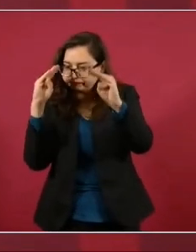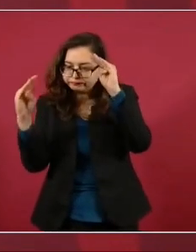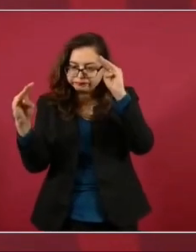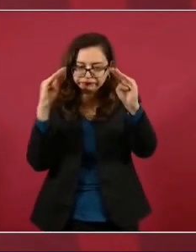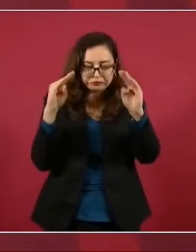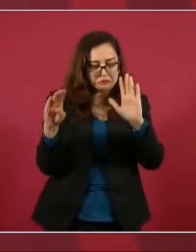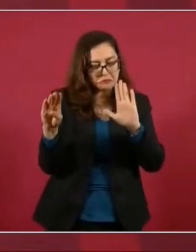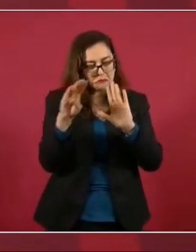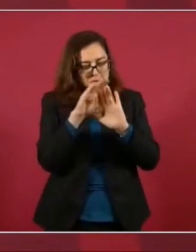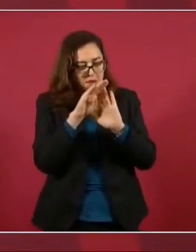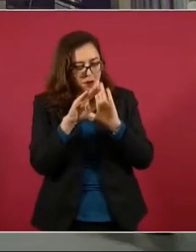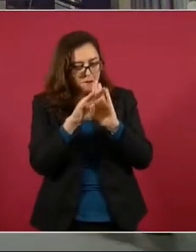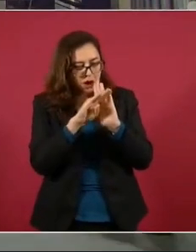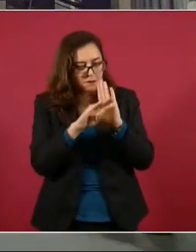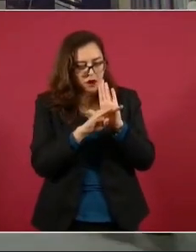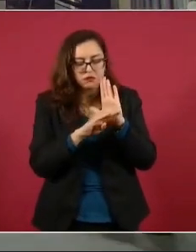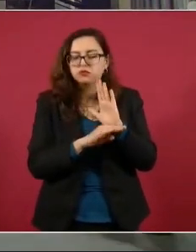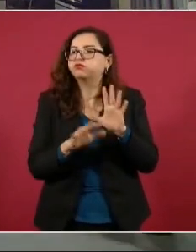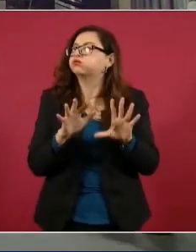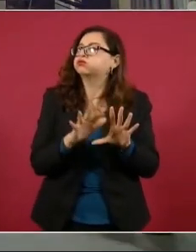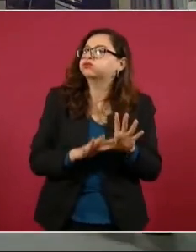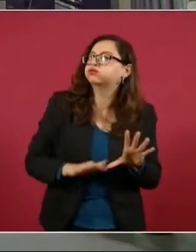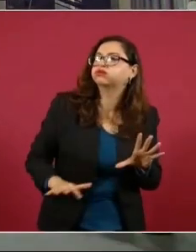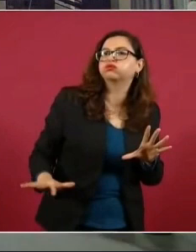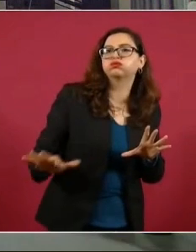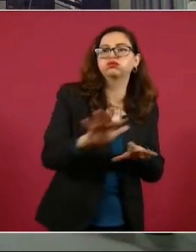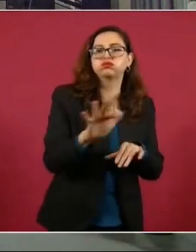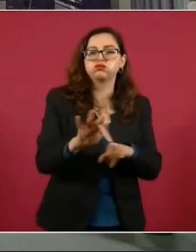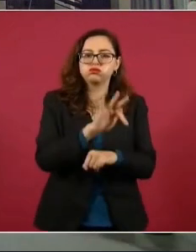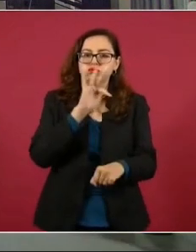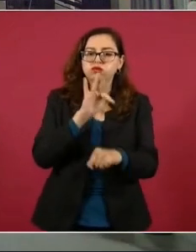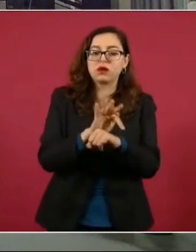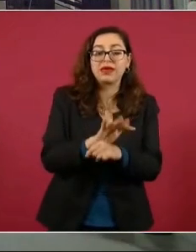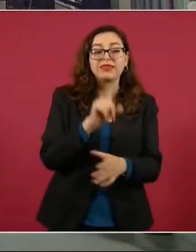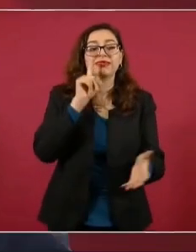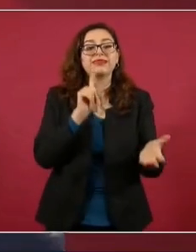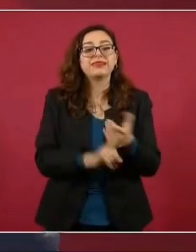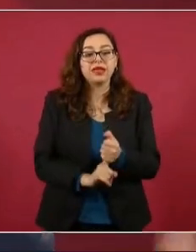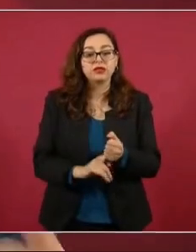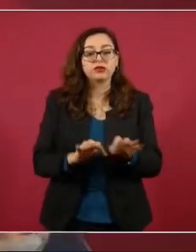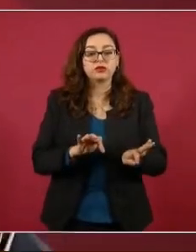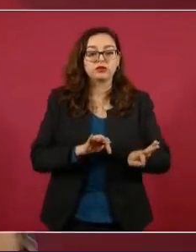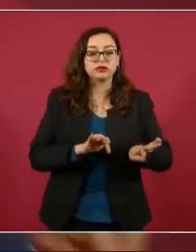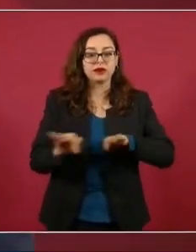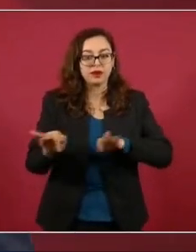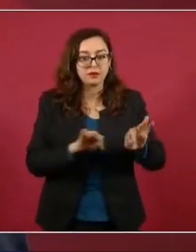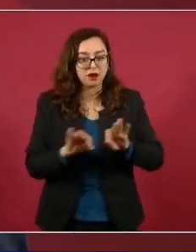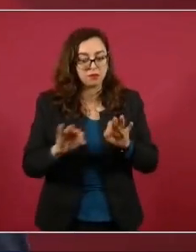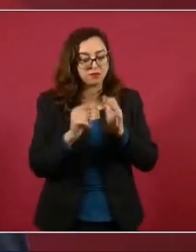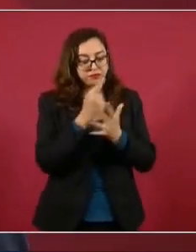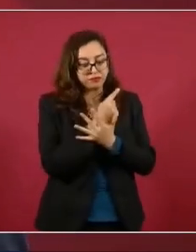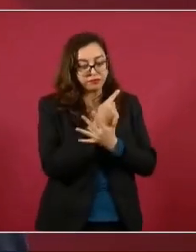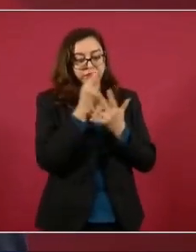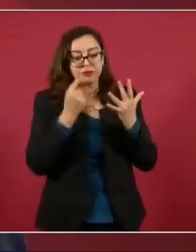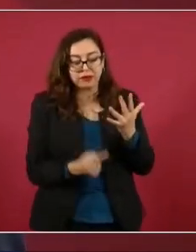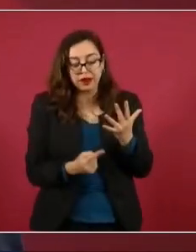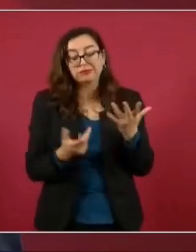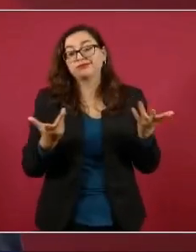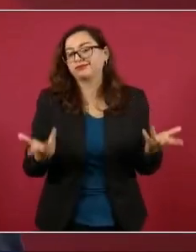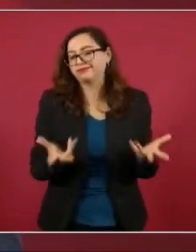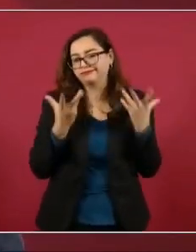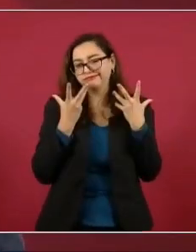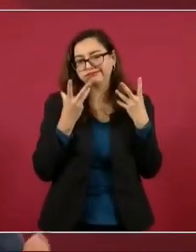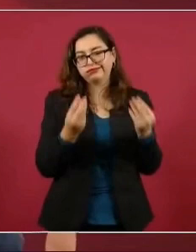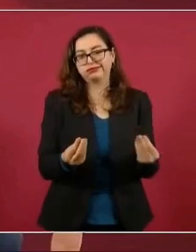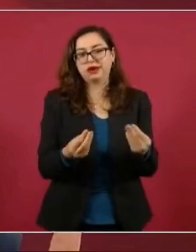medidas de seguridad sanitaria en las unidades de trabajo, que son muchísimas, incluye los aeropuertos, incluye